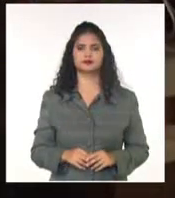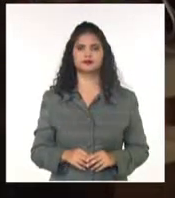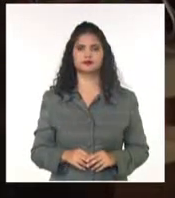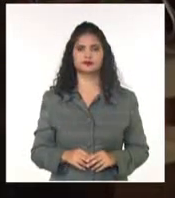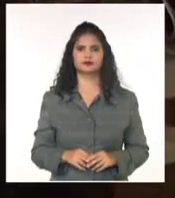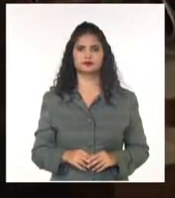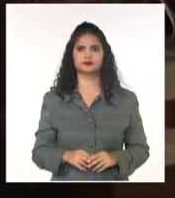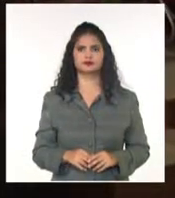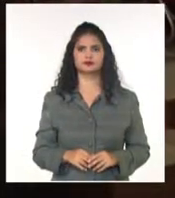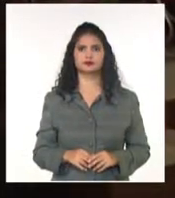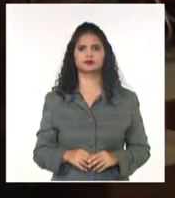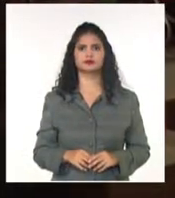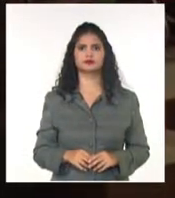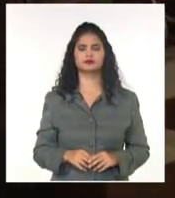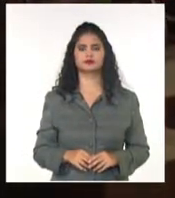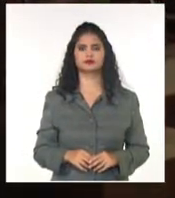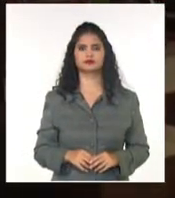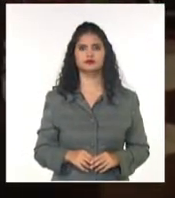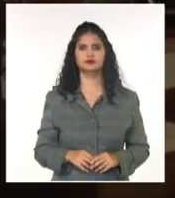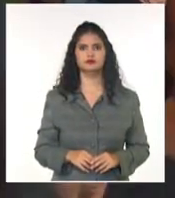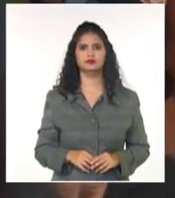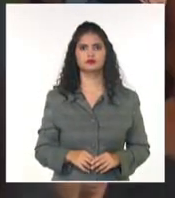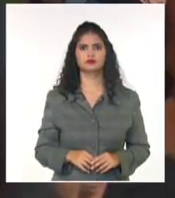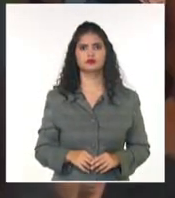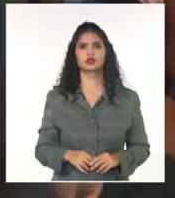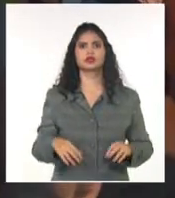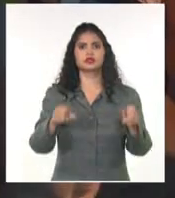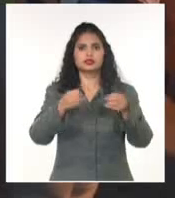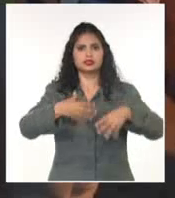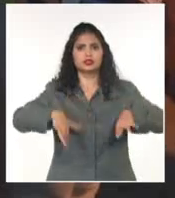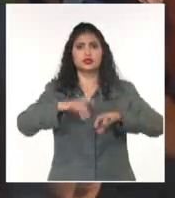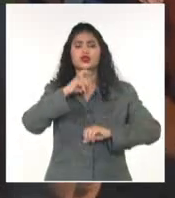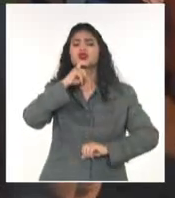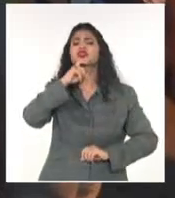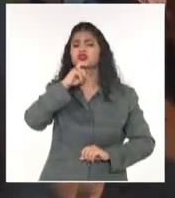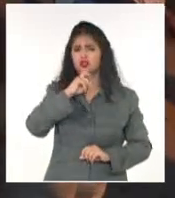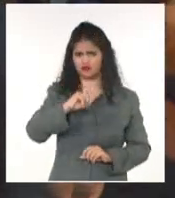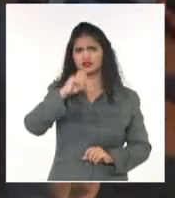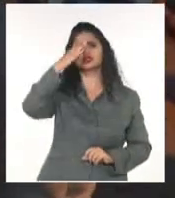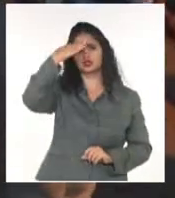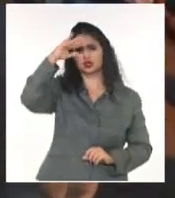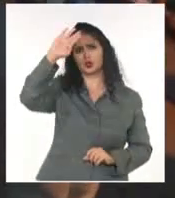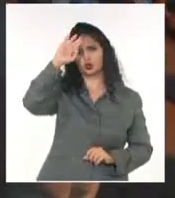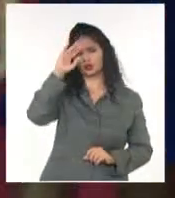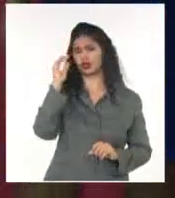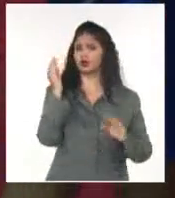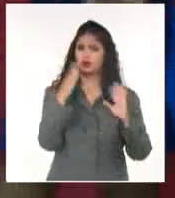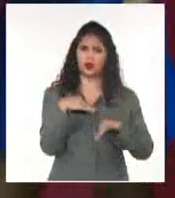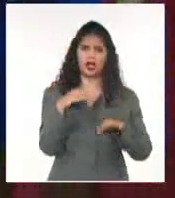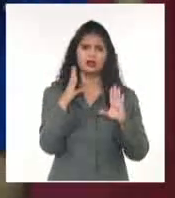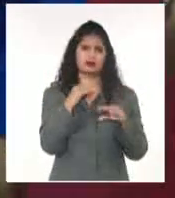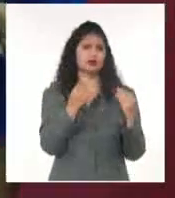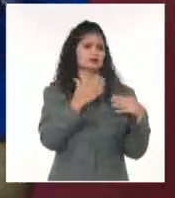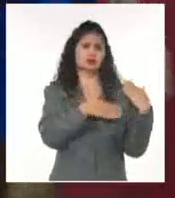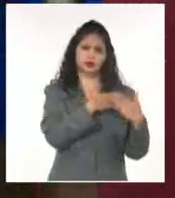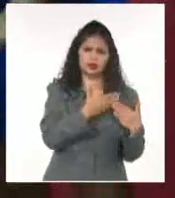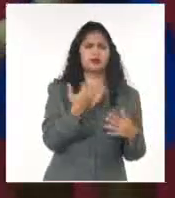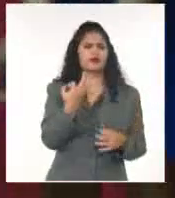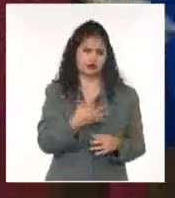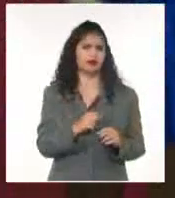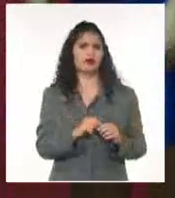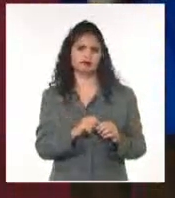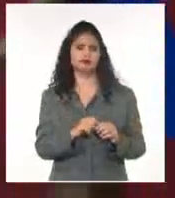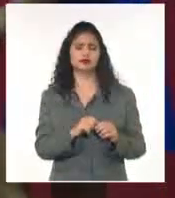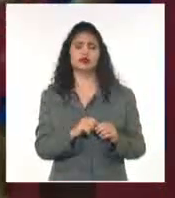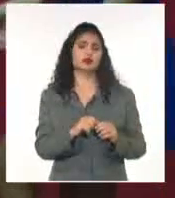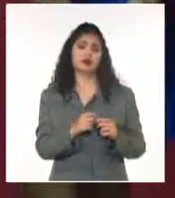Aún en medio de las adversidades económicas que enfrenta el país y luego del paso de Helén por las cercanías de la provincia, los pinareños esperaron en